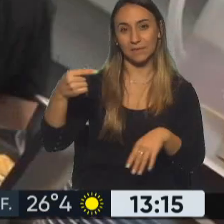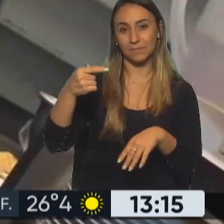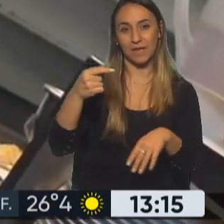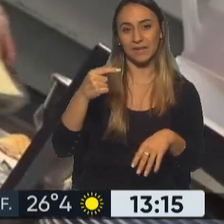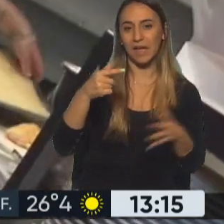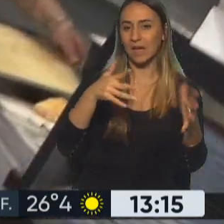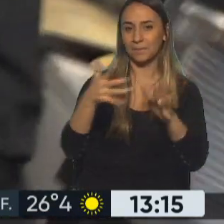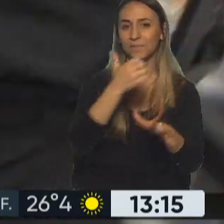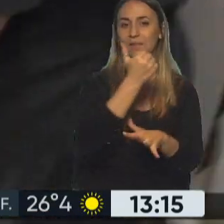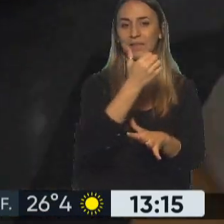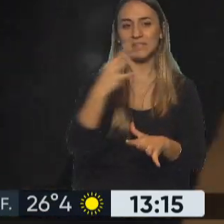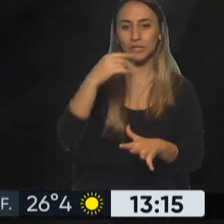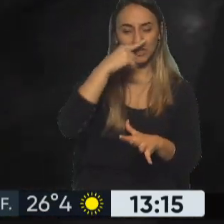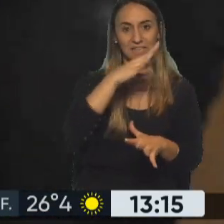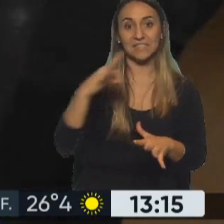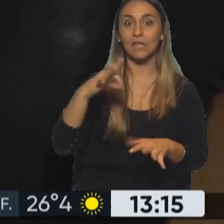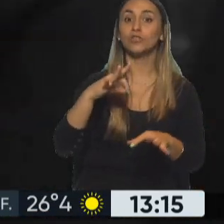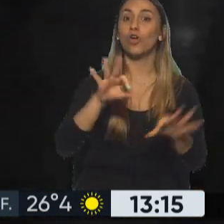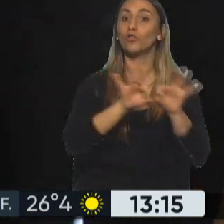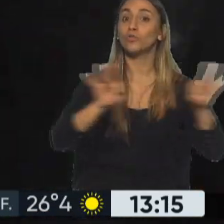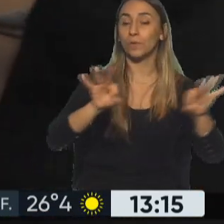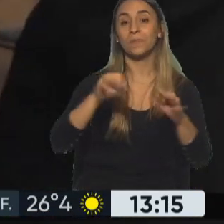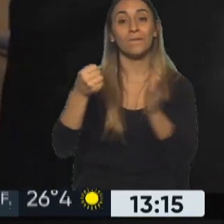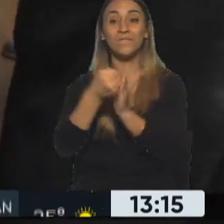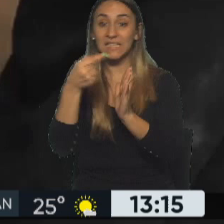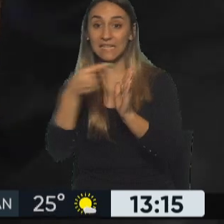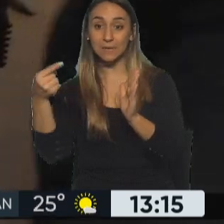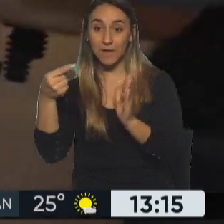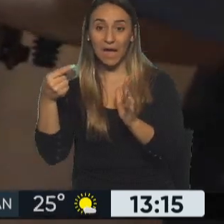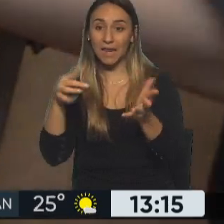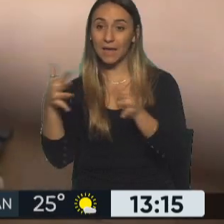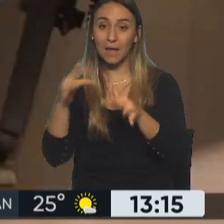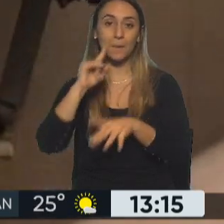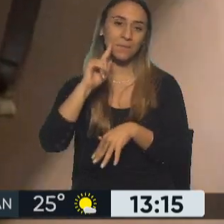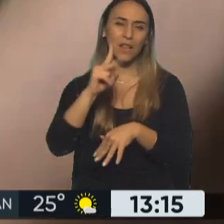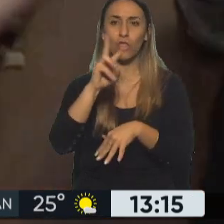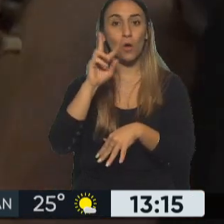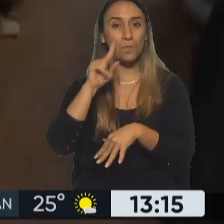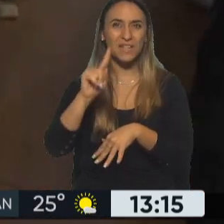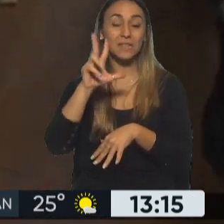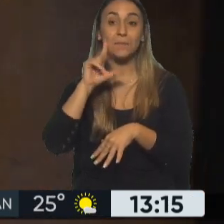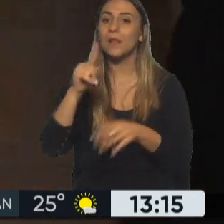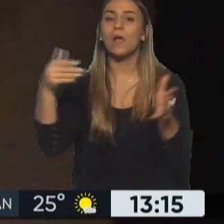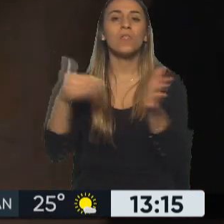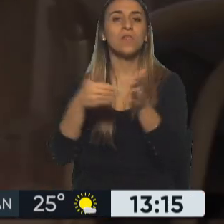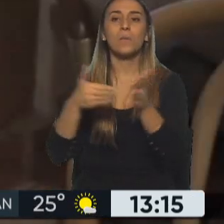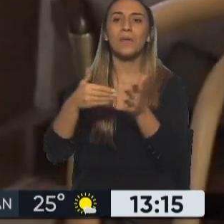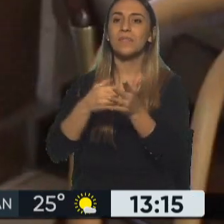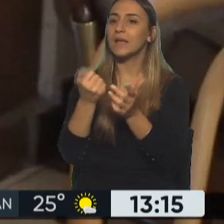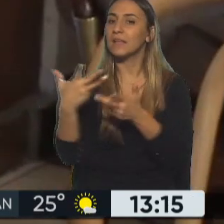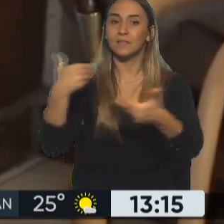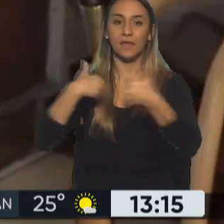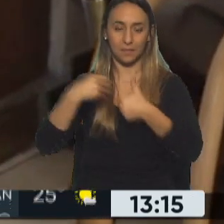hablando de 600 700 churros y fin de semana Estamos hablando de mil dos mil tres mil dependiendo la cantidad que venga